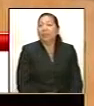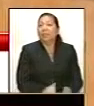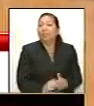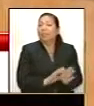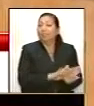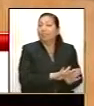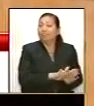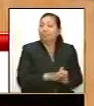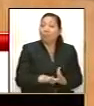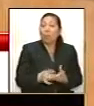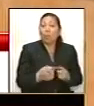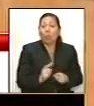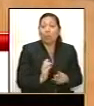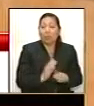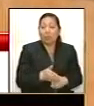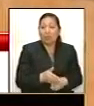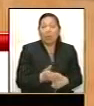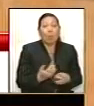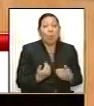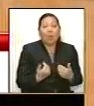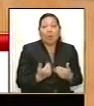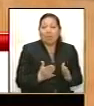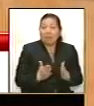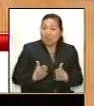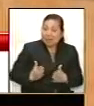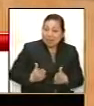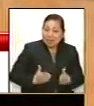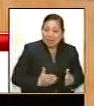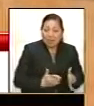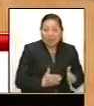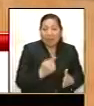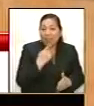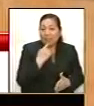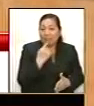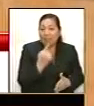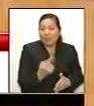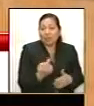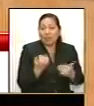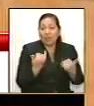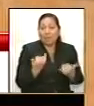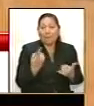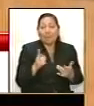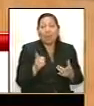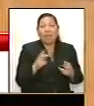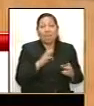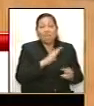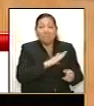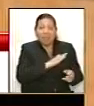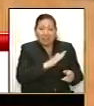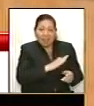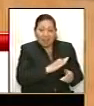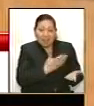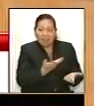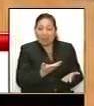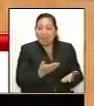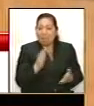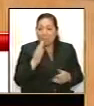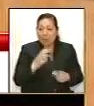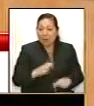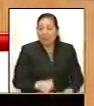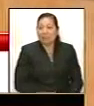quita que cuando llegue por cualquier camino una denuncia de este tipo a la fiscalía o a la